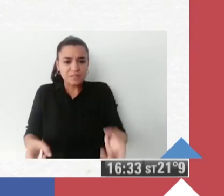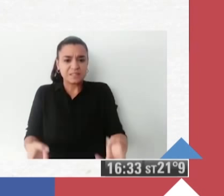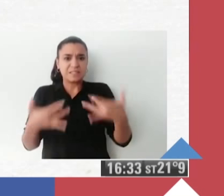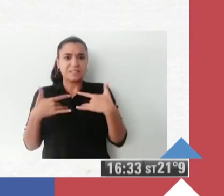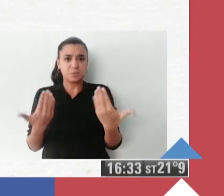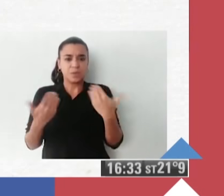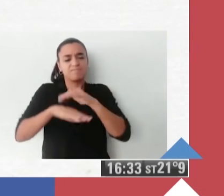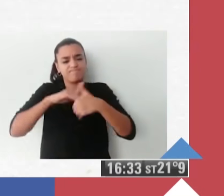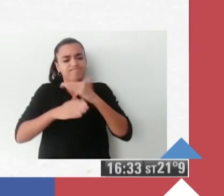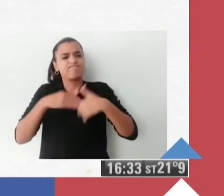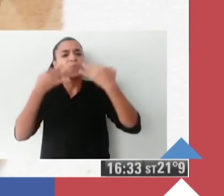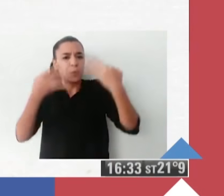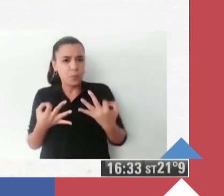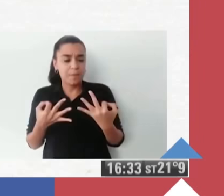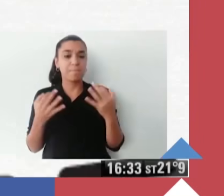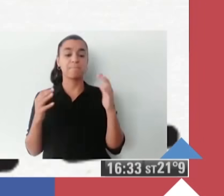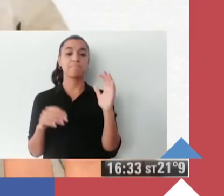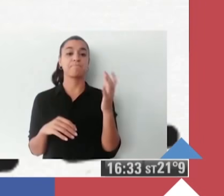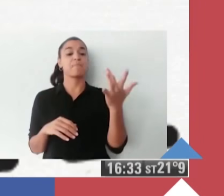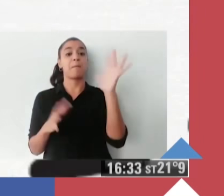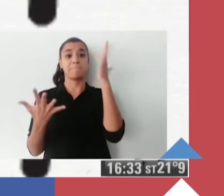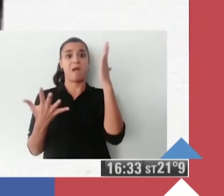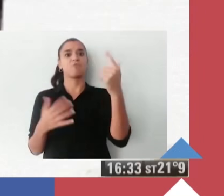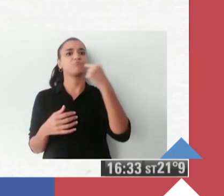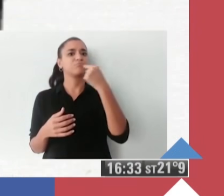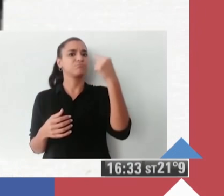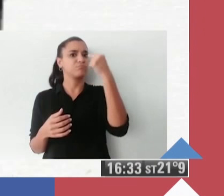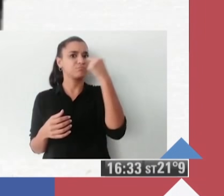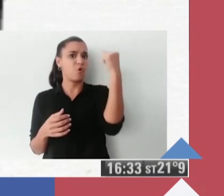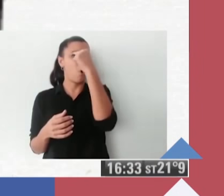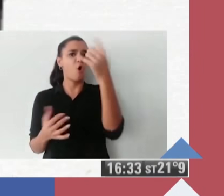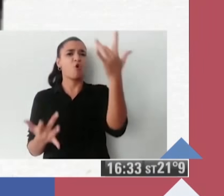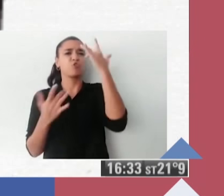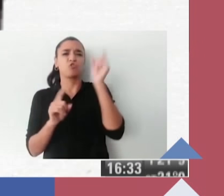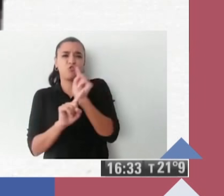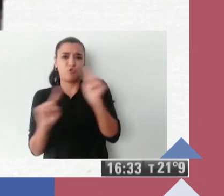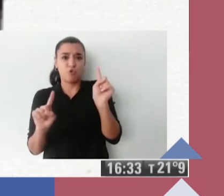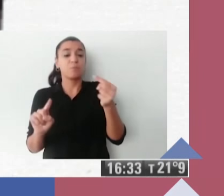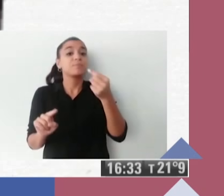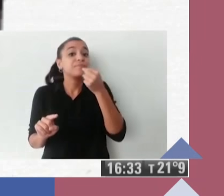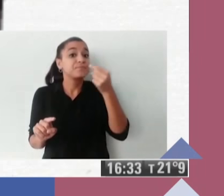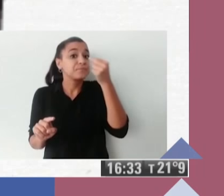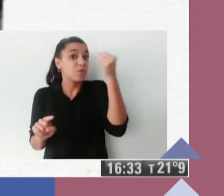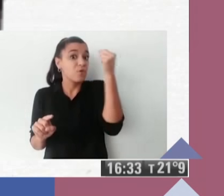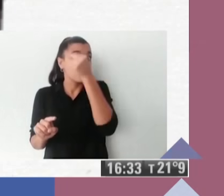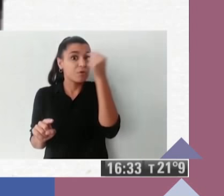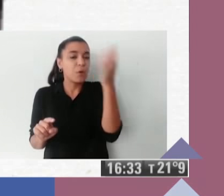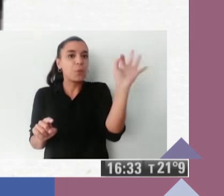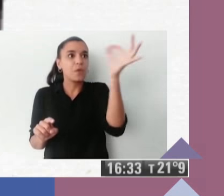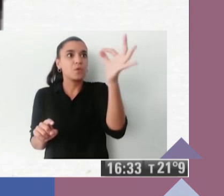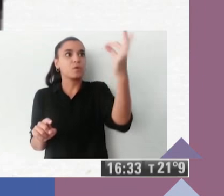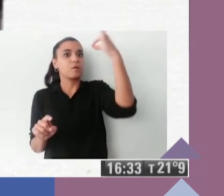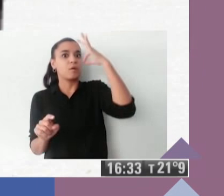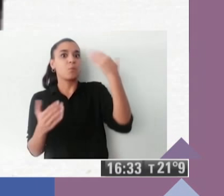contaminado. Y tratar de no llevarnos las manos a la boca, la nariz y los ojos. Por esos lugares es por donde entran